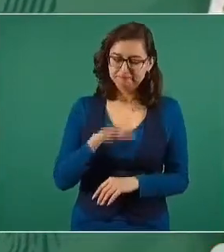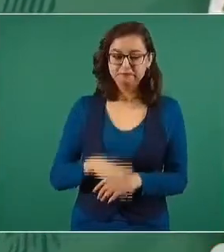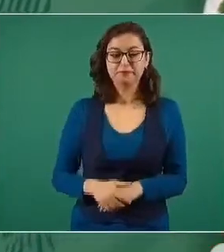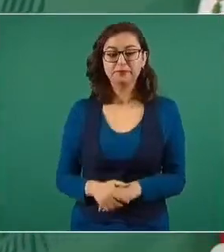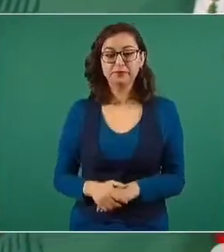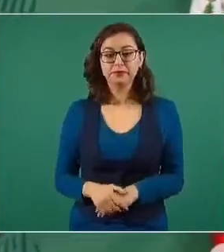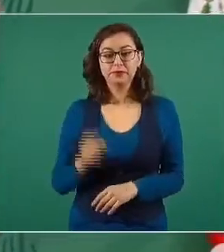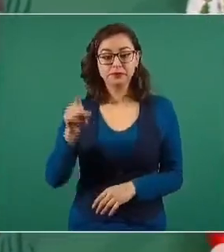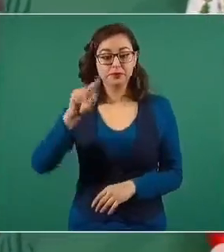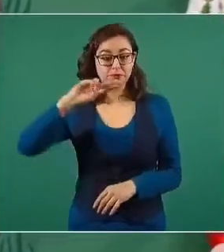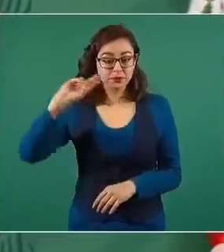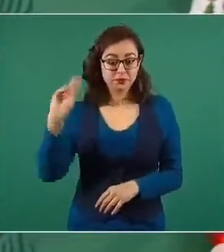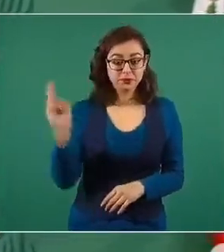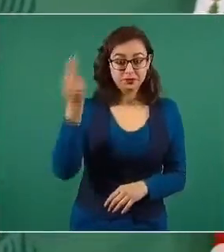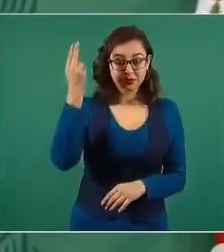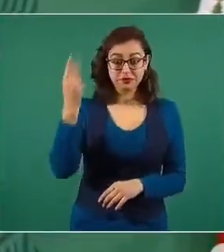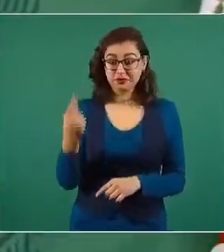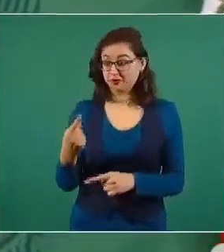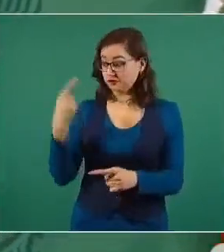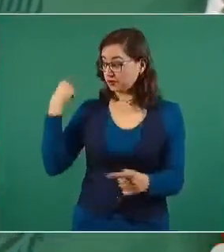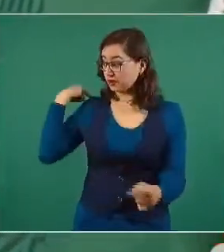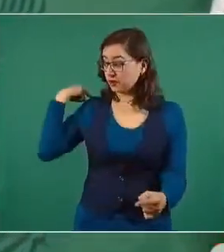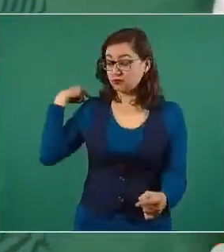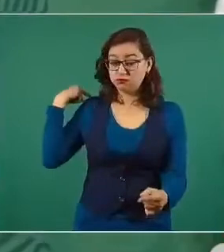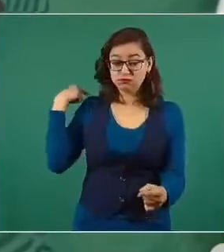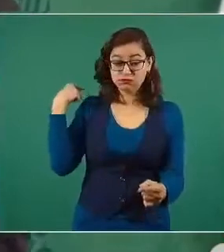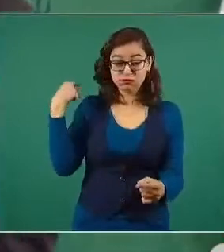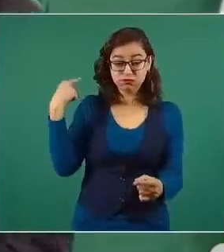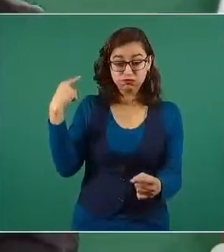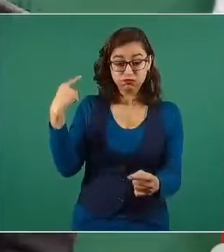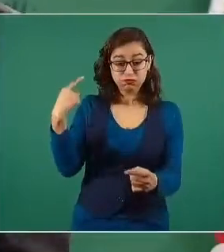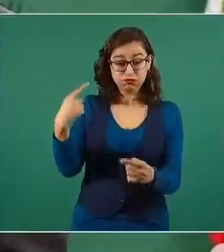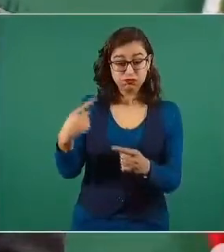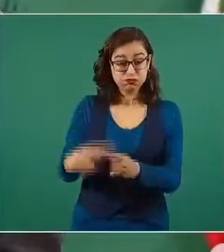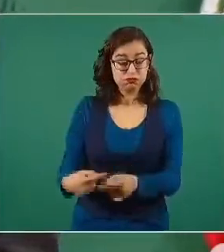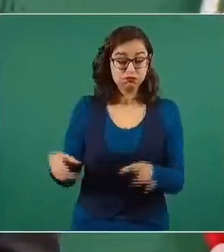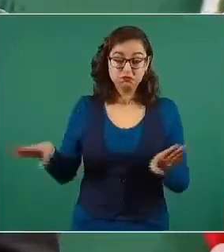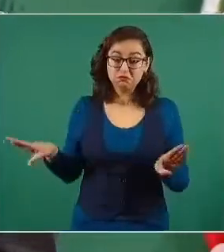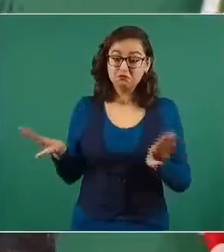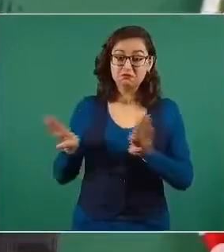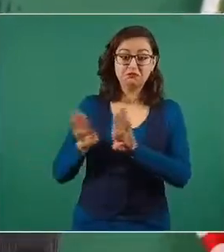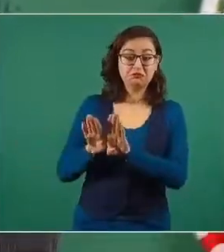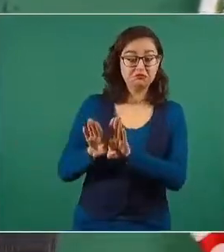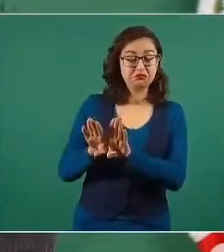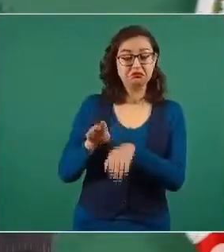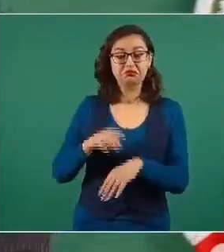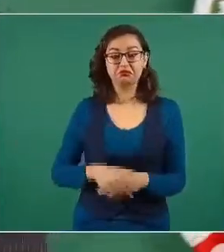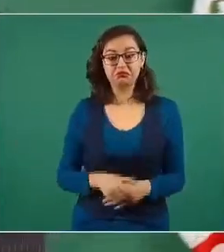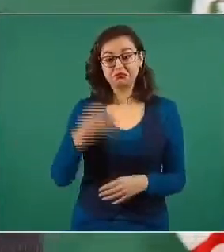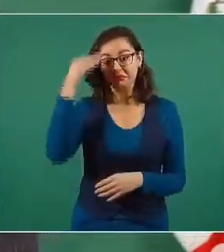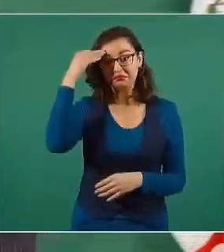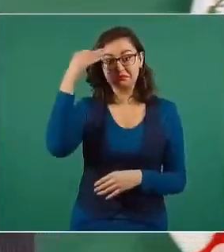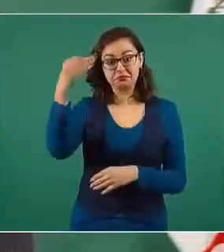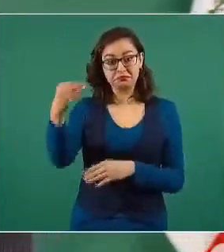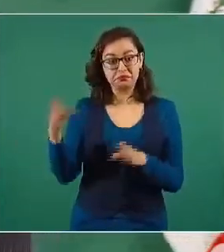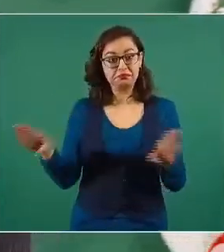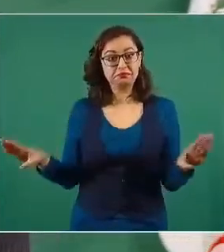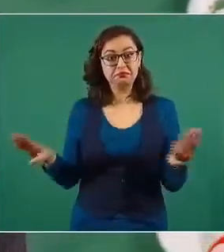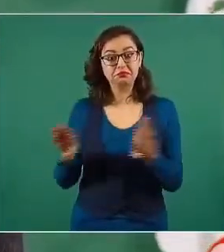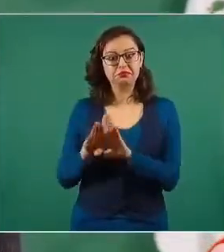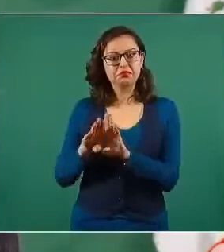que llevan pues todo el tiempo, ¿no?, que llevan las escuelas cerradas. Pues, ¿qué creen? Está en